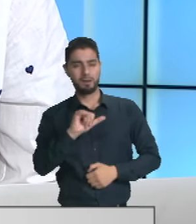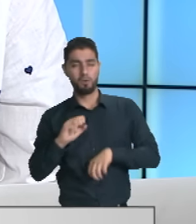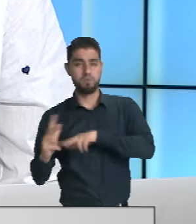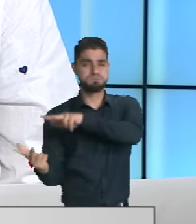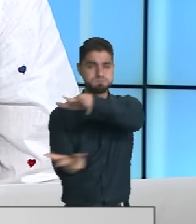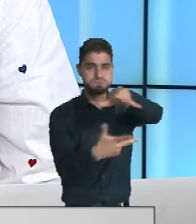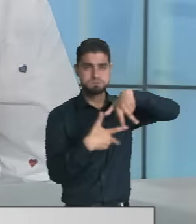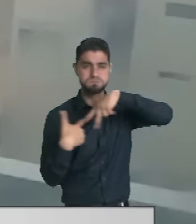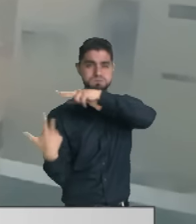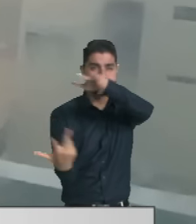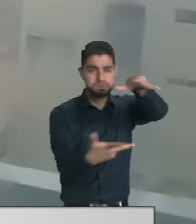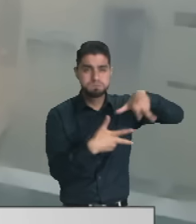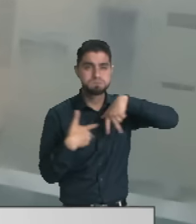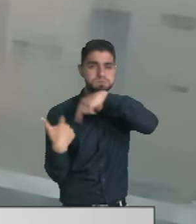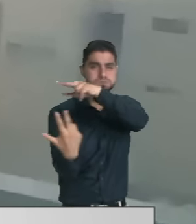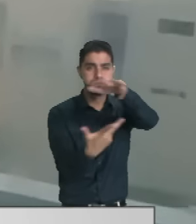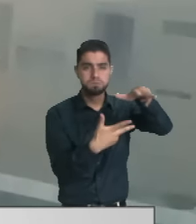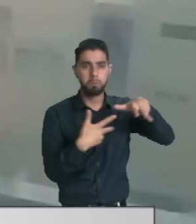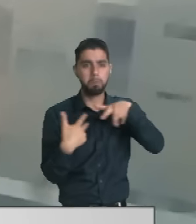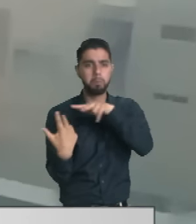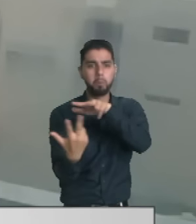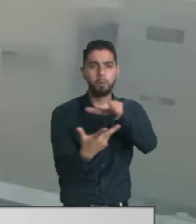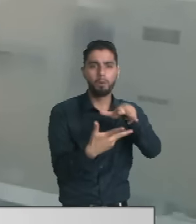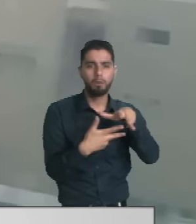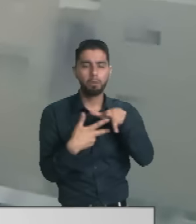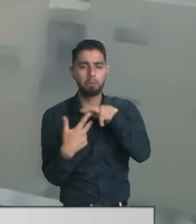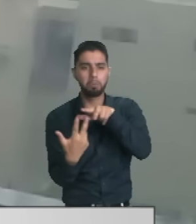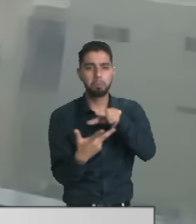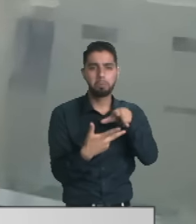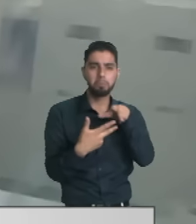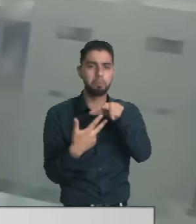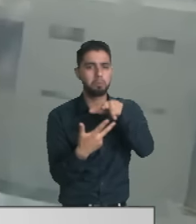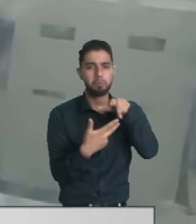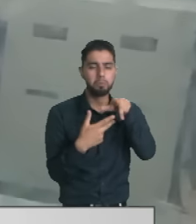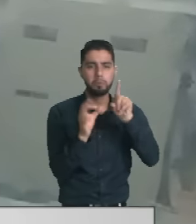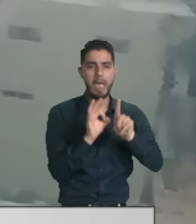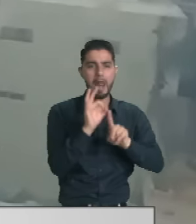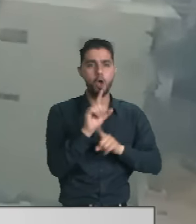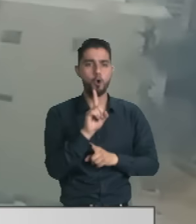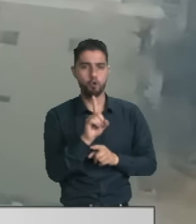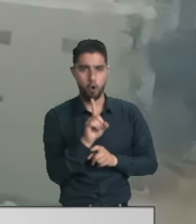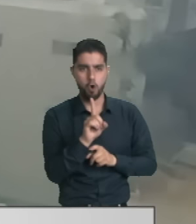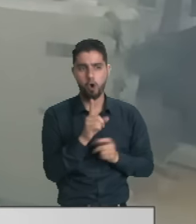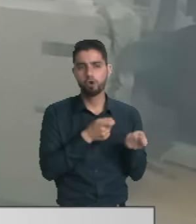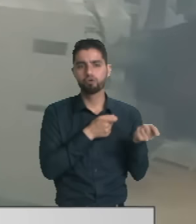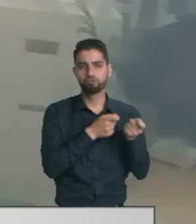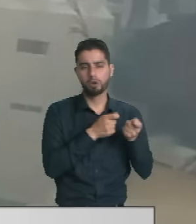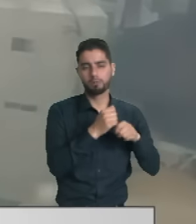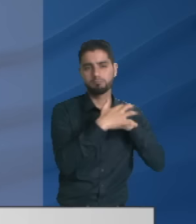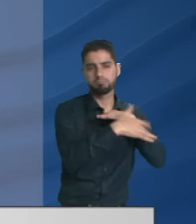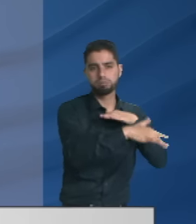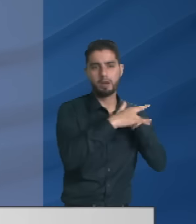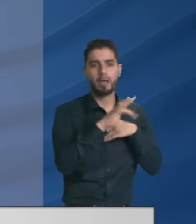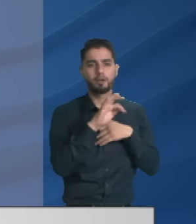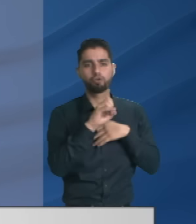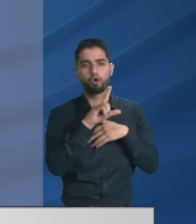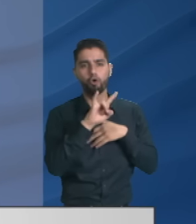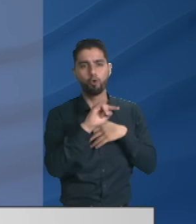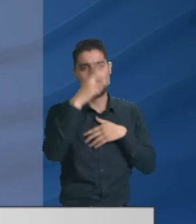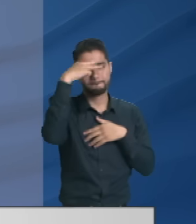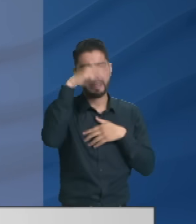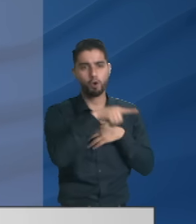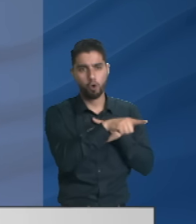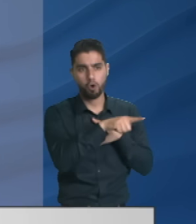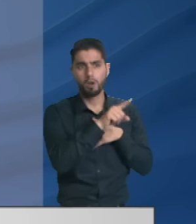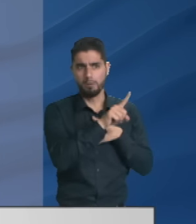cerca de la popular zona turística de Tulum en México. A pesar de su menor intensidad, el ciclón está atravesando la península con